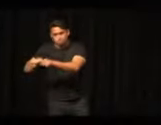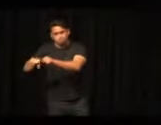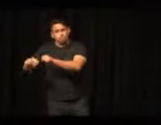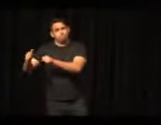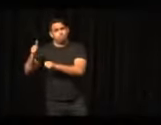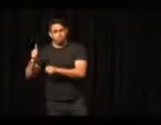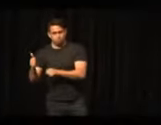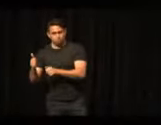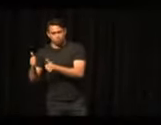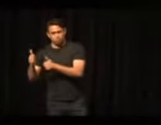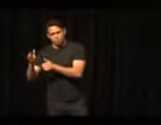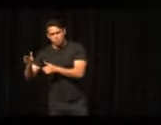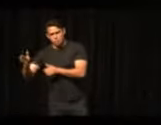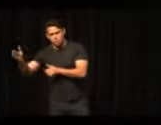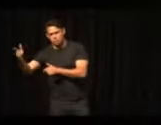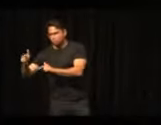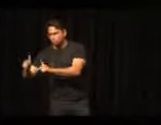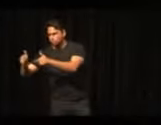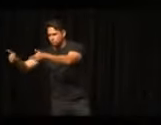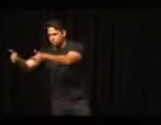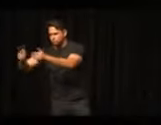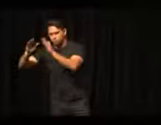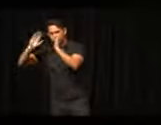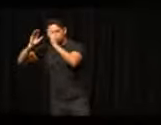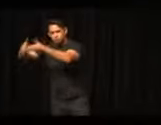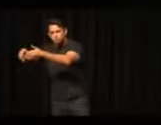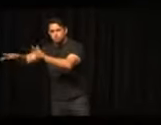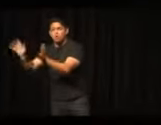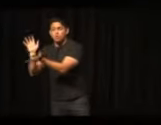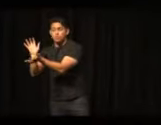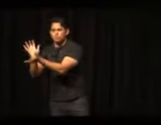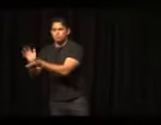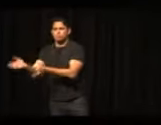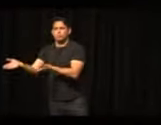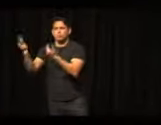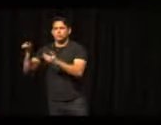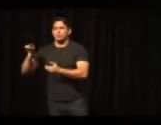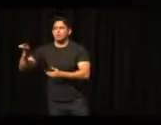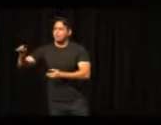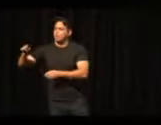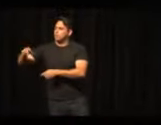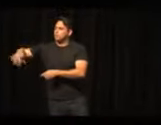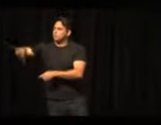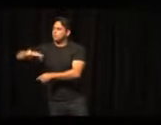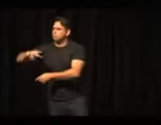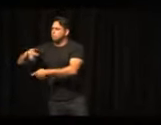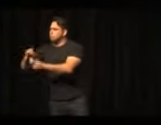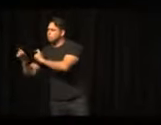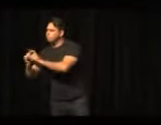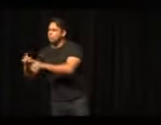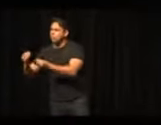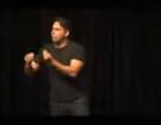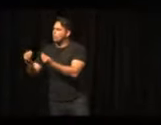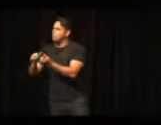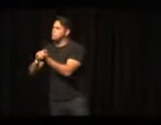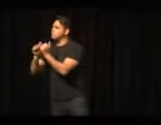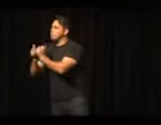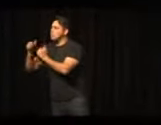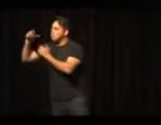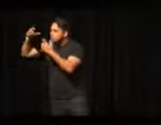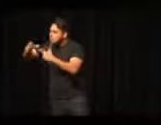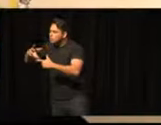Entonces tenemos una línea de acción volcada a grupos de jóvenes que van a discutir el deporte